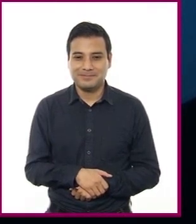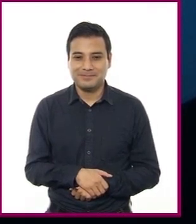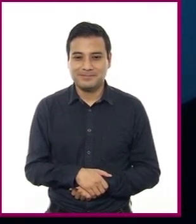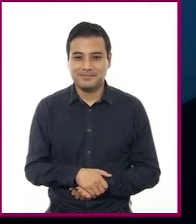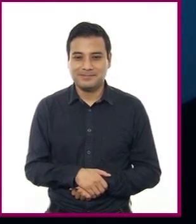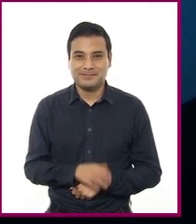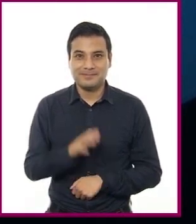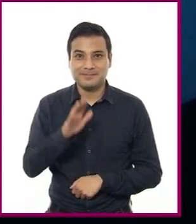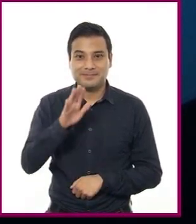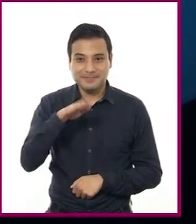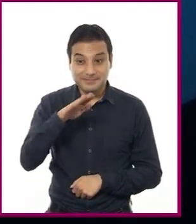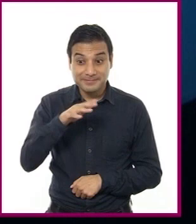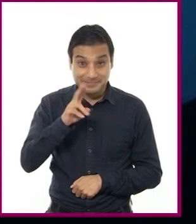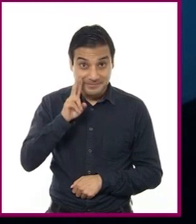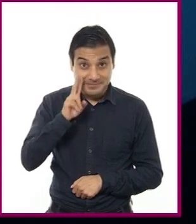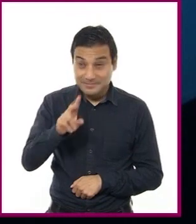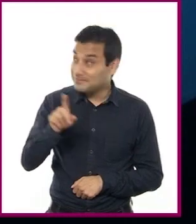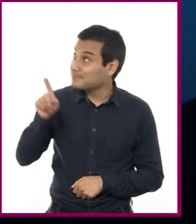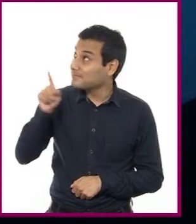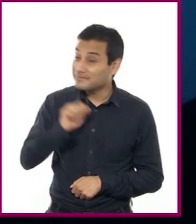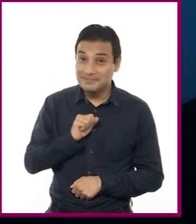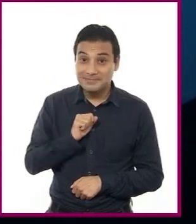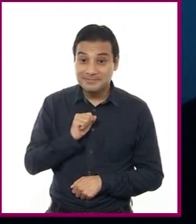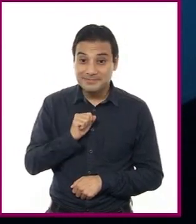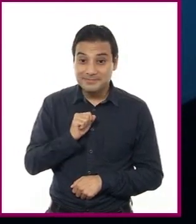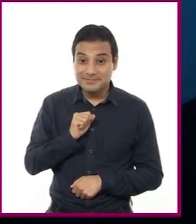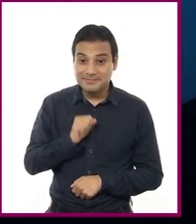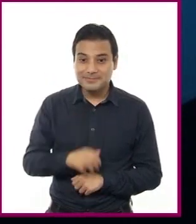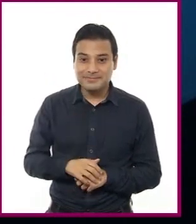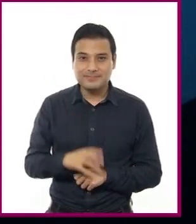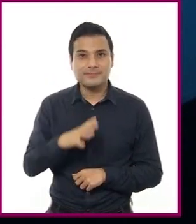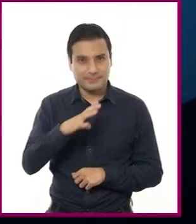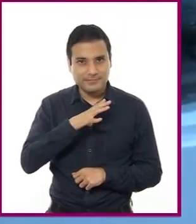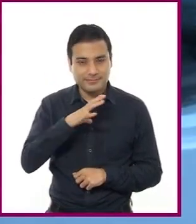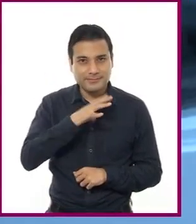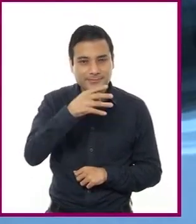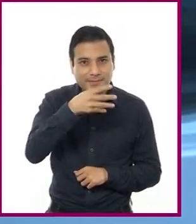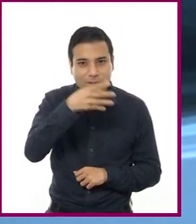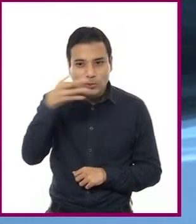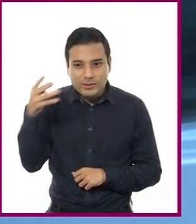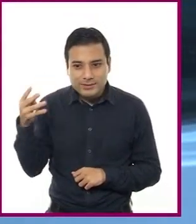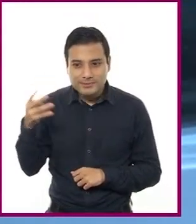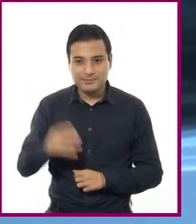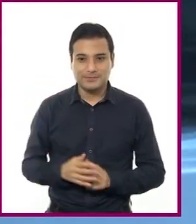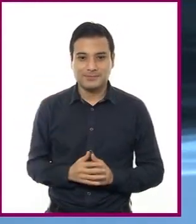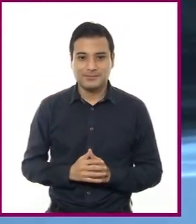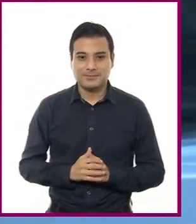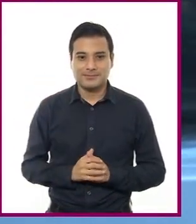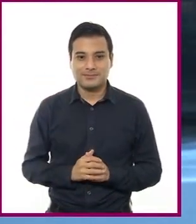Leslie, observa cómo la luz se refleja y se forma en un arco iris.